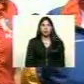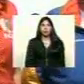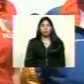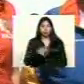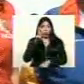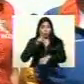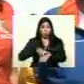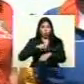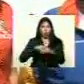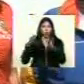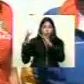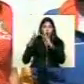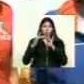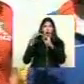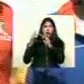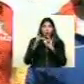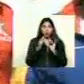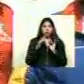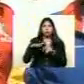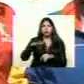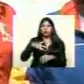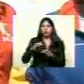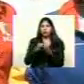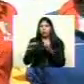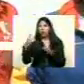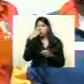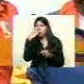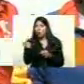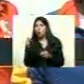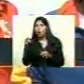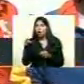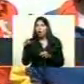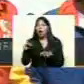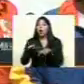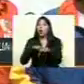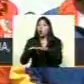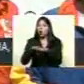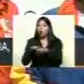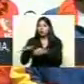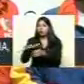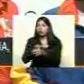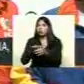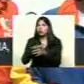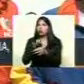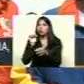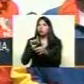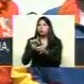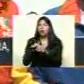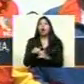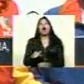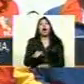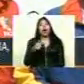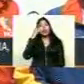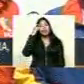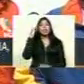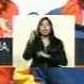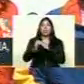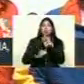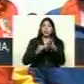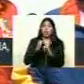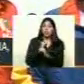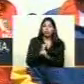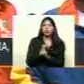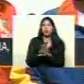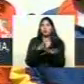esta hora establecemos este contacto desde el municipio Ezequiel Zamora del estado Cojedes, donde en el marco del Día Internacional del Abrazo